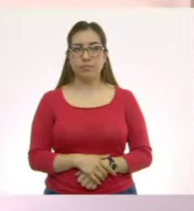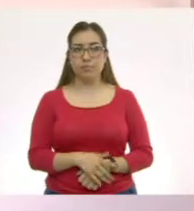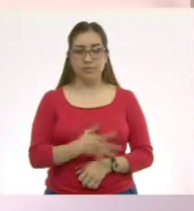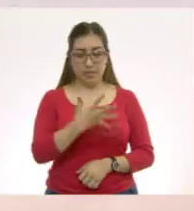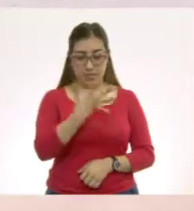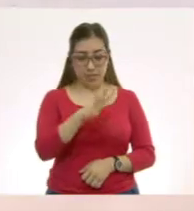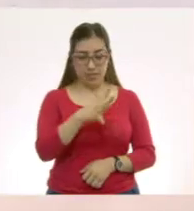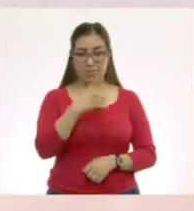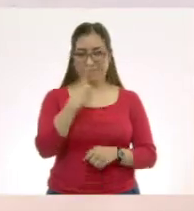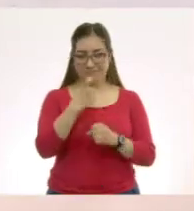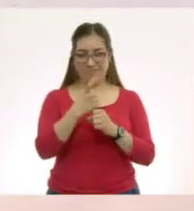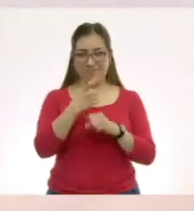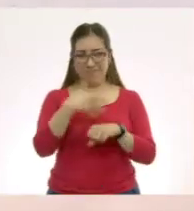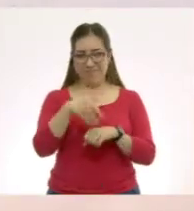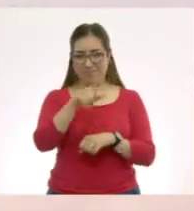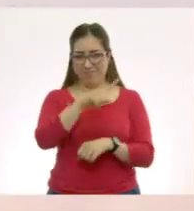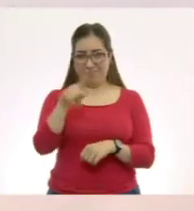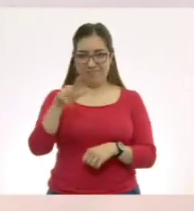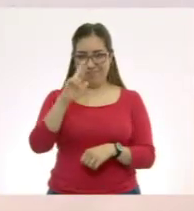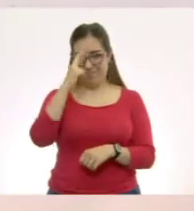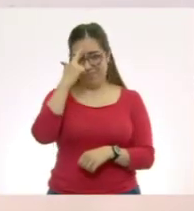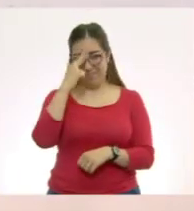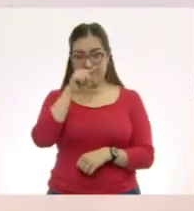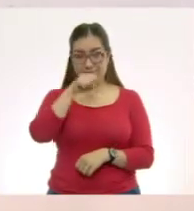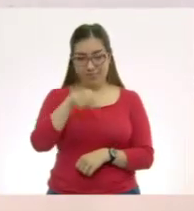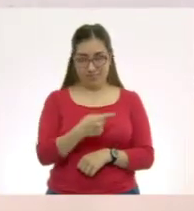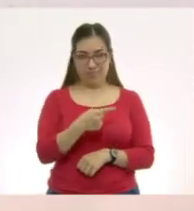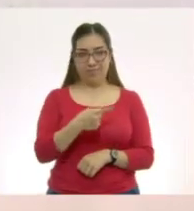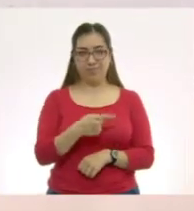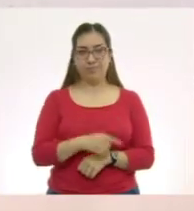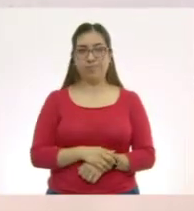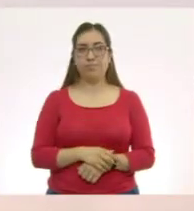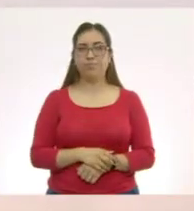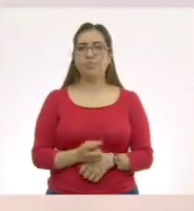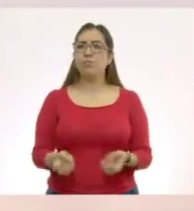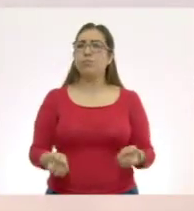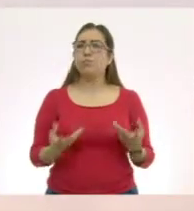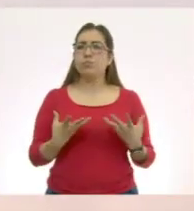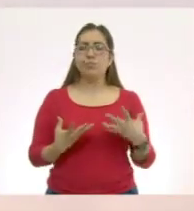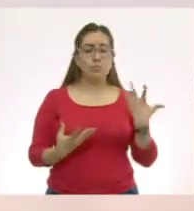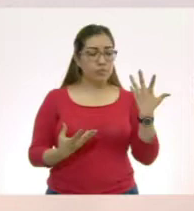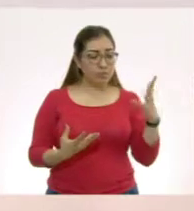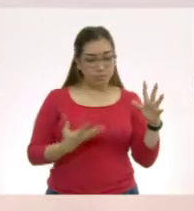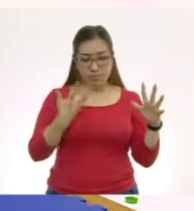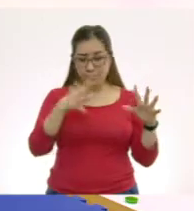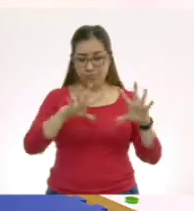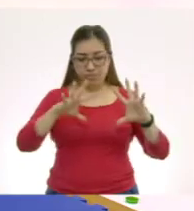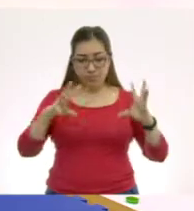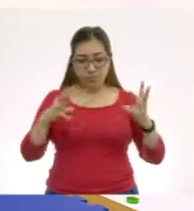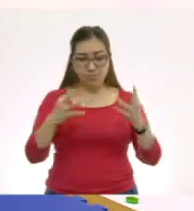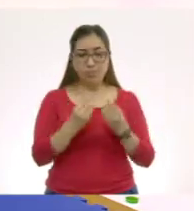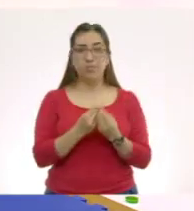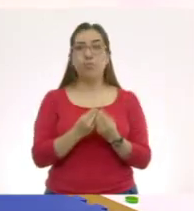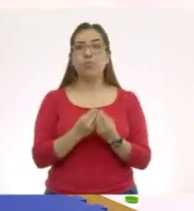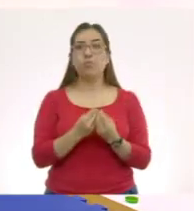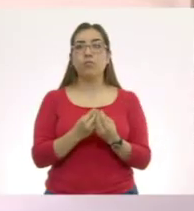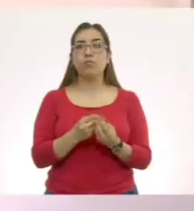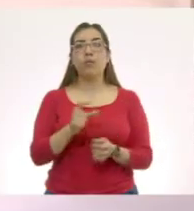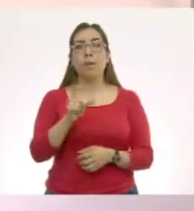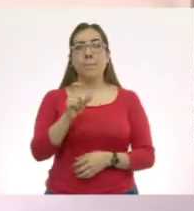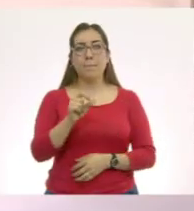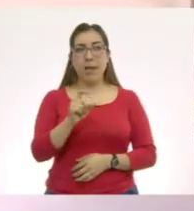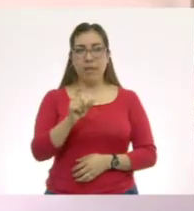10. Recordamos, niñas y niños, que ponemos una comita. ¿Cuánto es 10 más 10? 20.